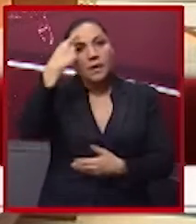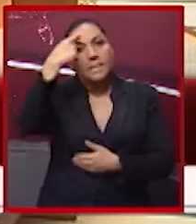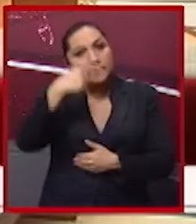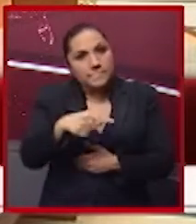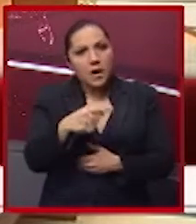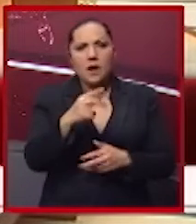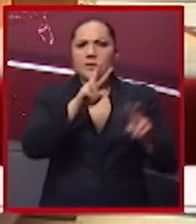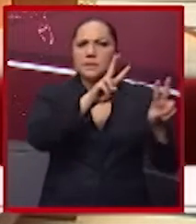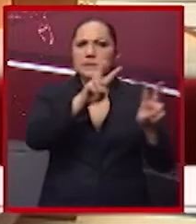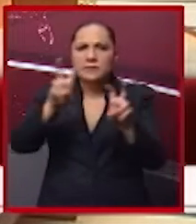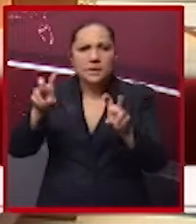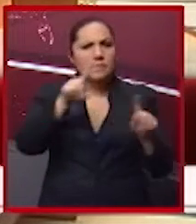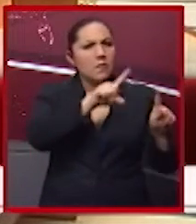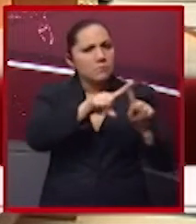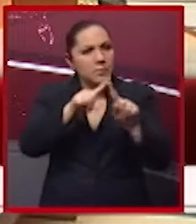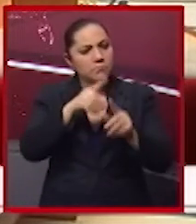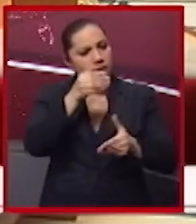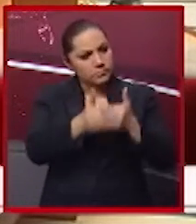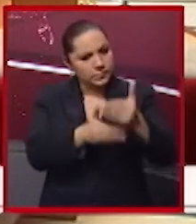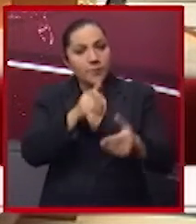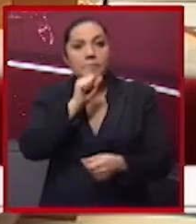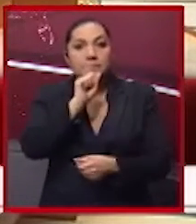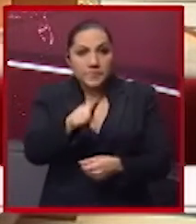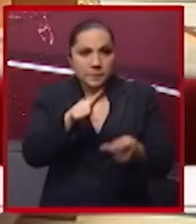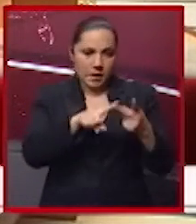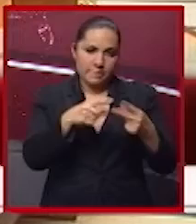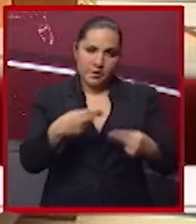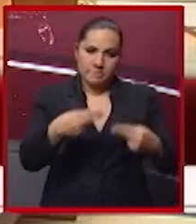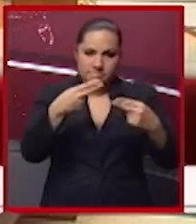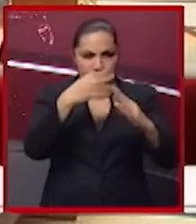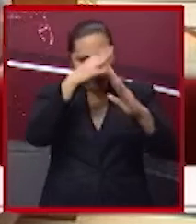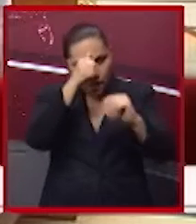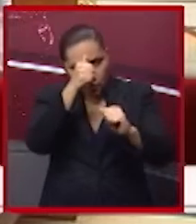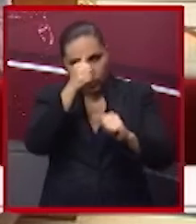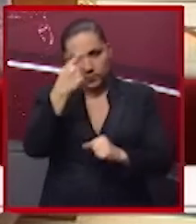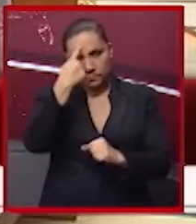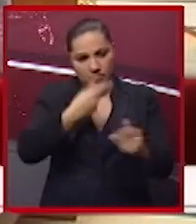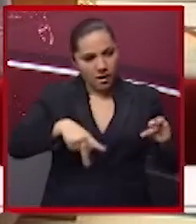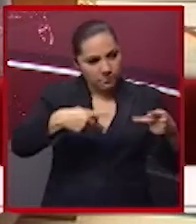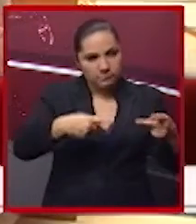así como con la renegociación del Tratado de Libre Comercio de América del Norte.